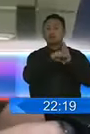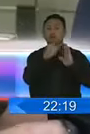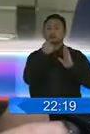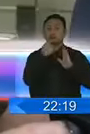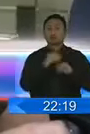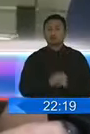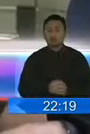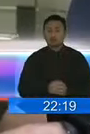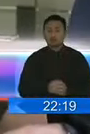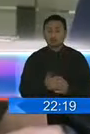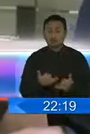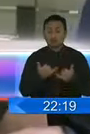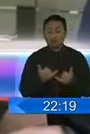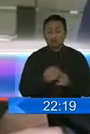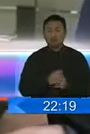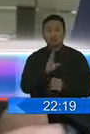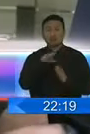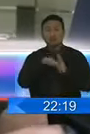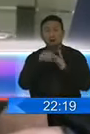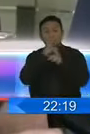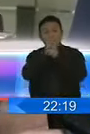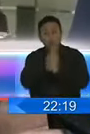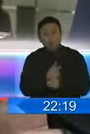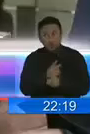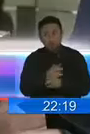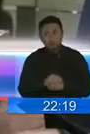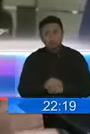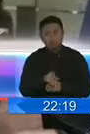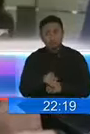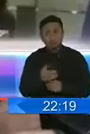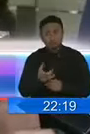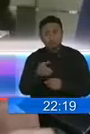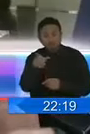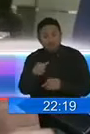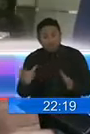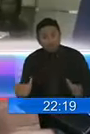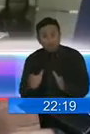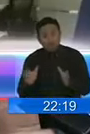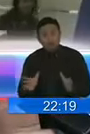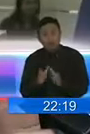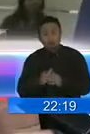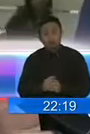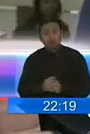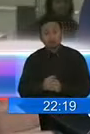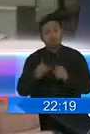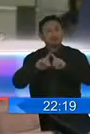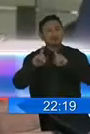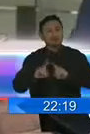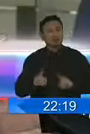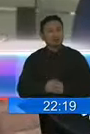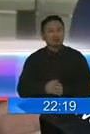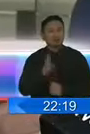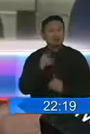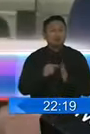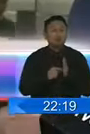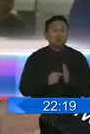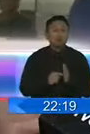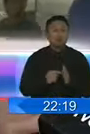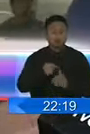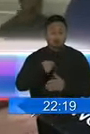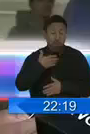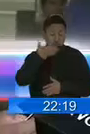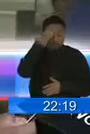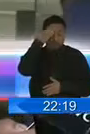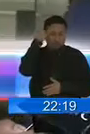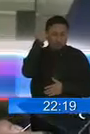que hay que cuidar a la banca y hay que aperturar a la banca actores diversos. Yo, por ejemplo, soy consciente,